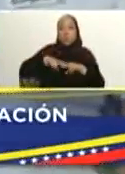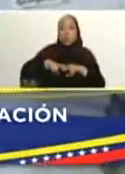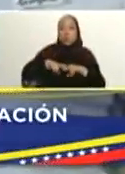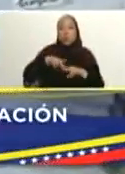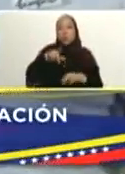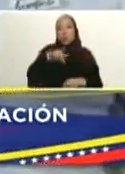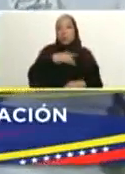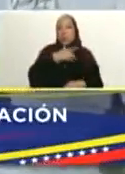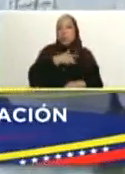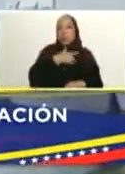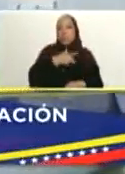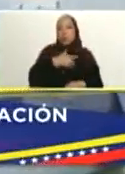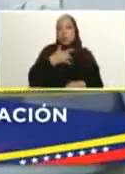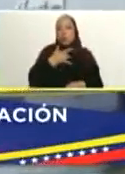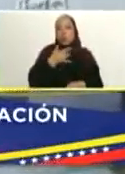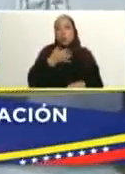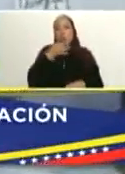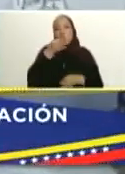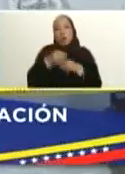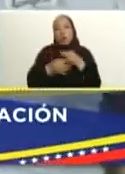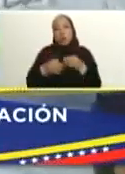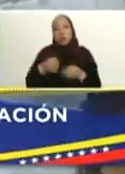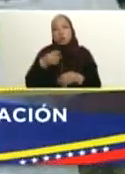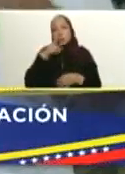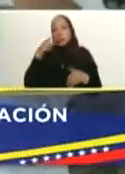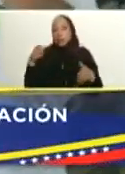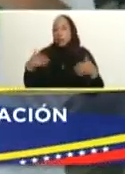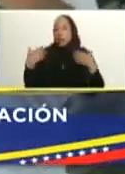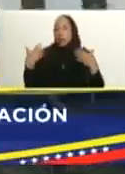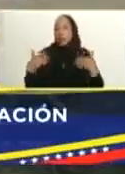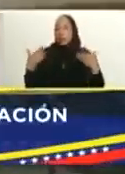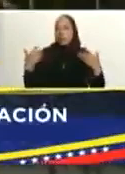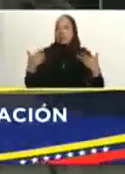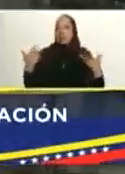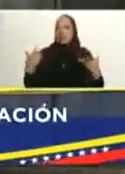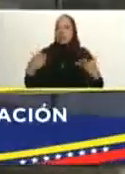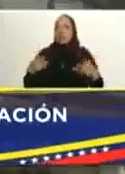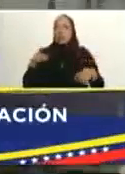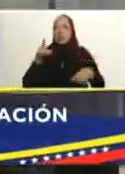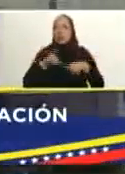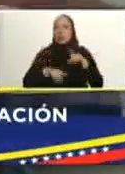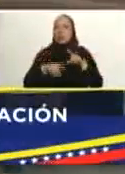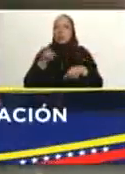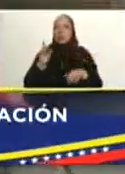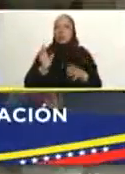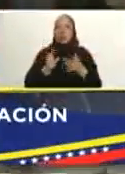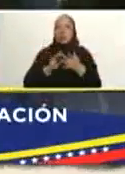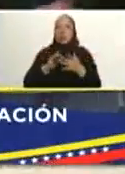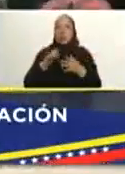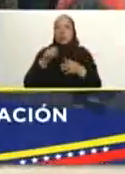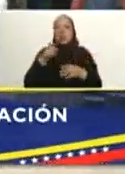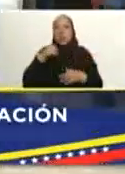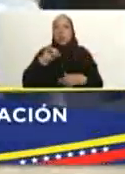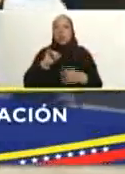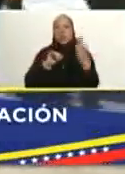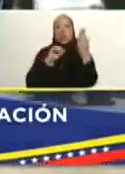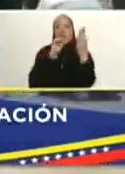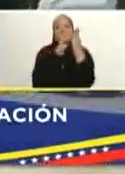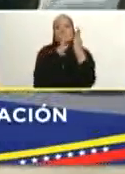sientes? Explícale al presidente la alegría que sentiste cuando las bricomiles tocaron la puerta de la escuela.